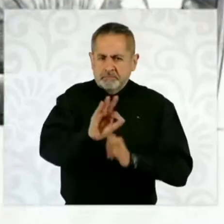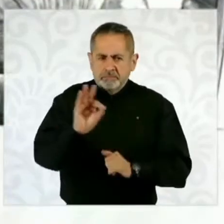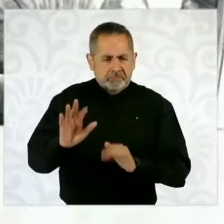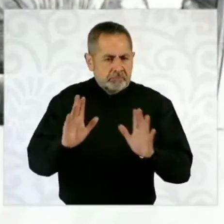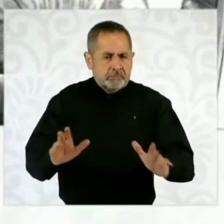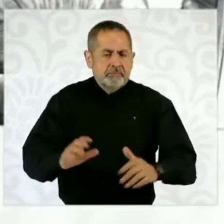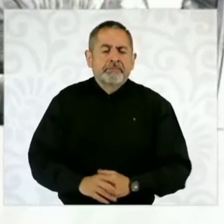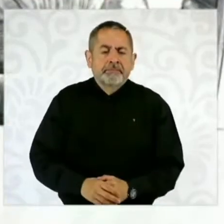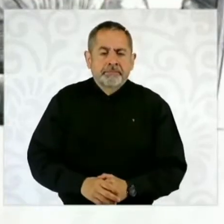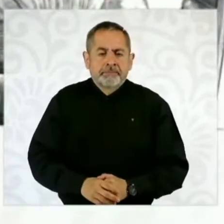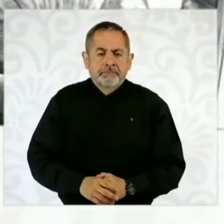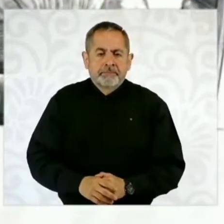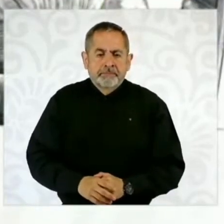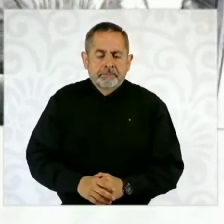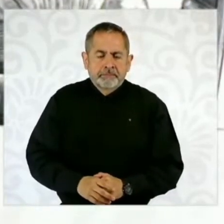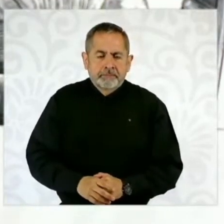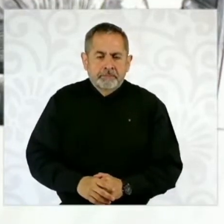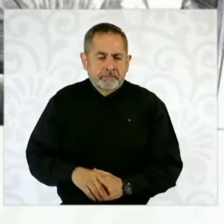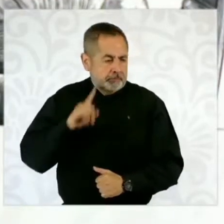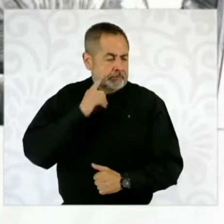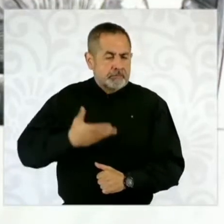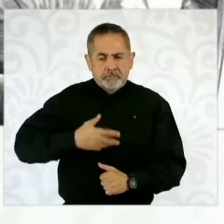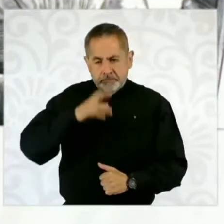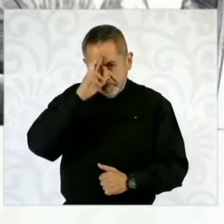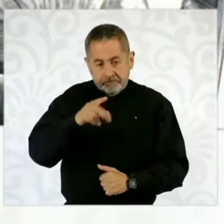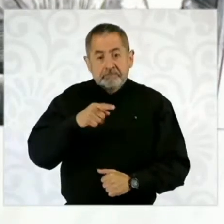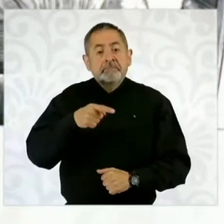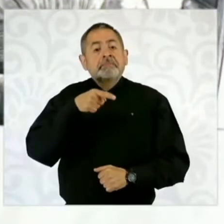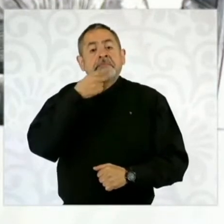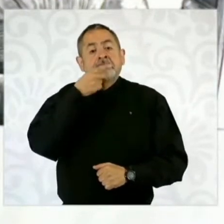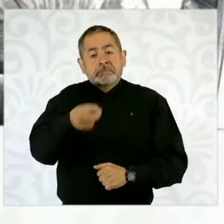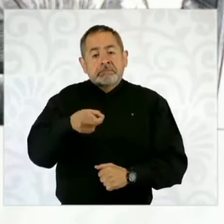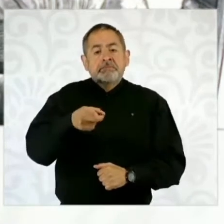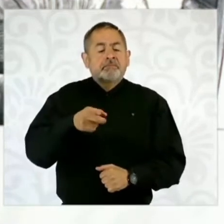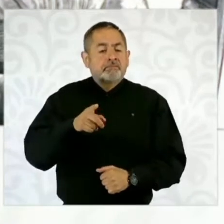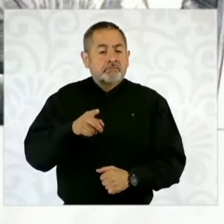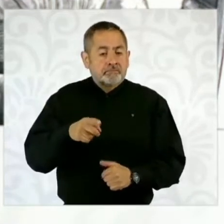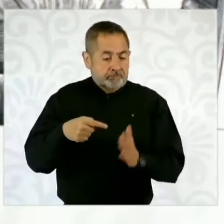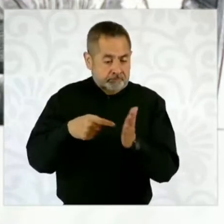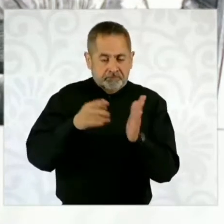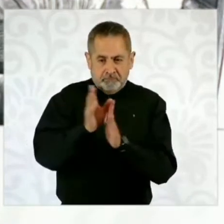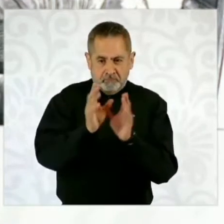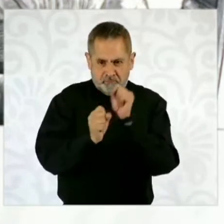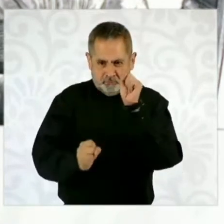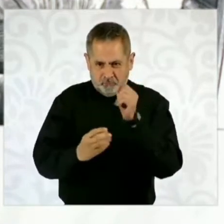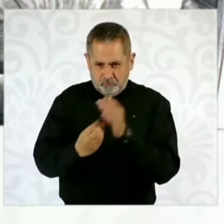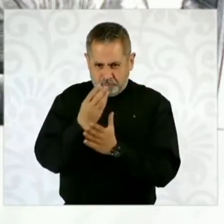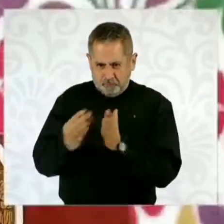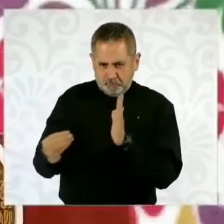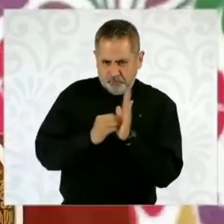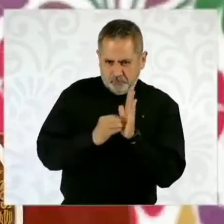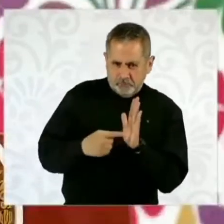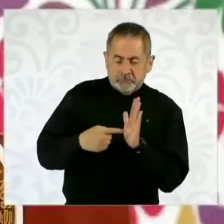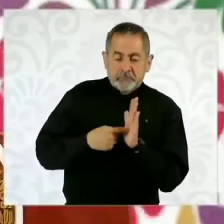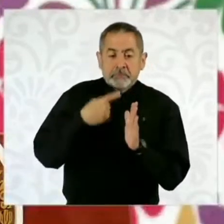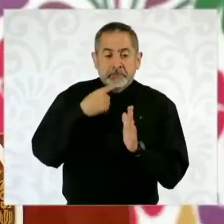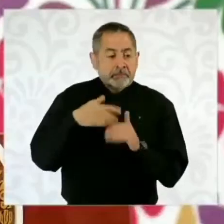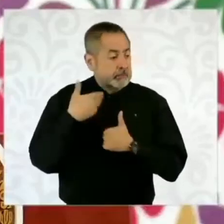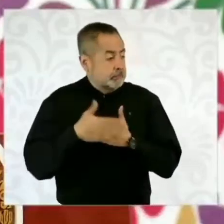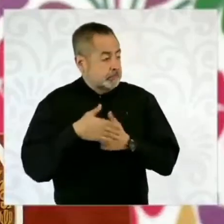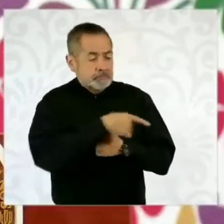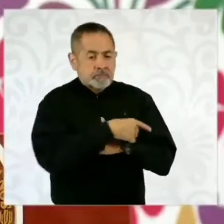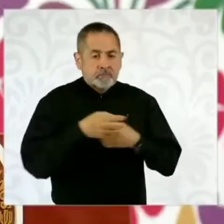La reforma constitucional establece que para realizar la elección de jueces,